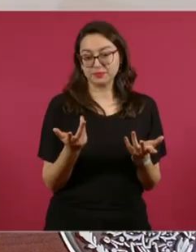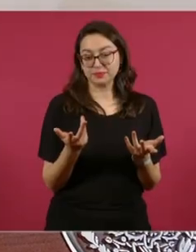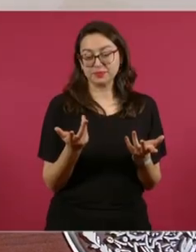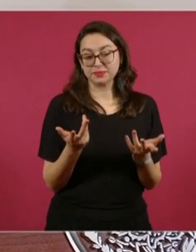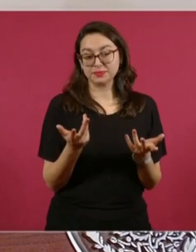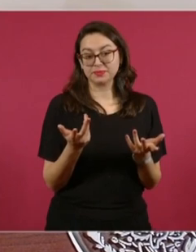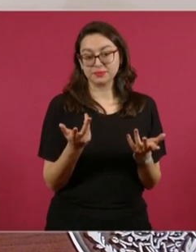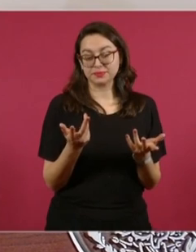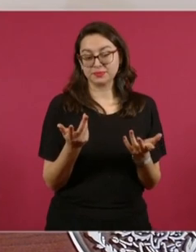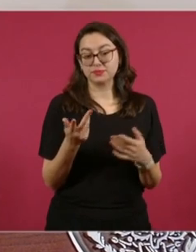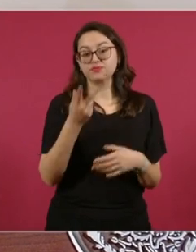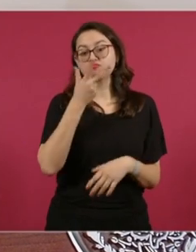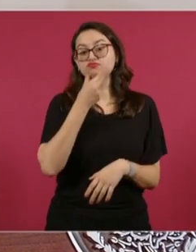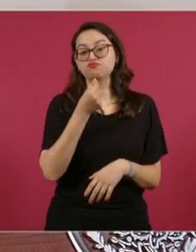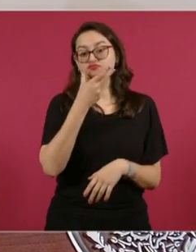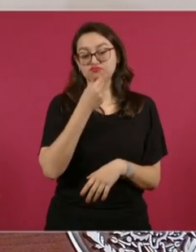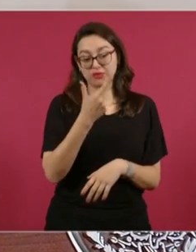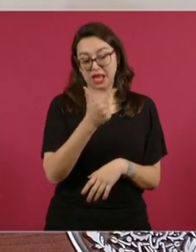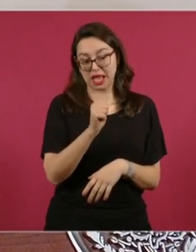Garza Sada,